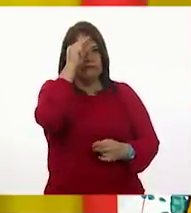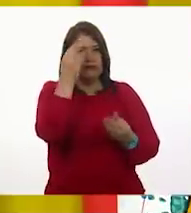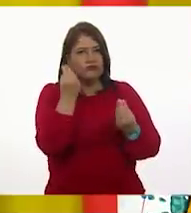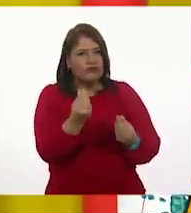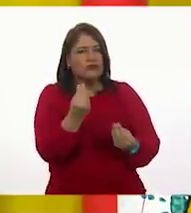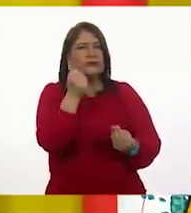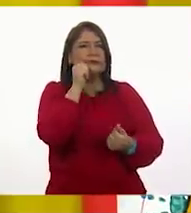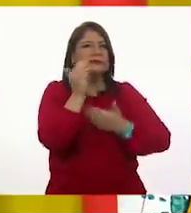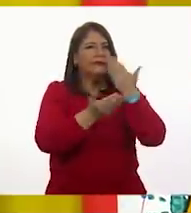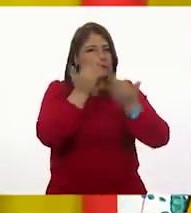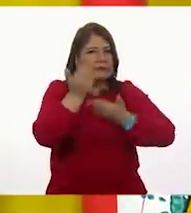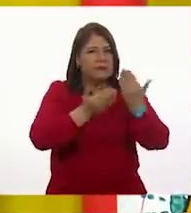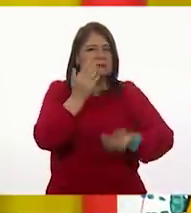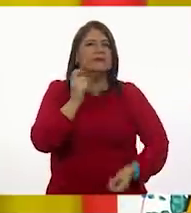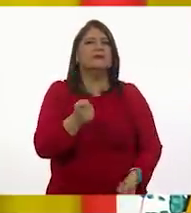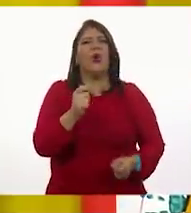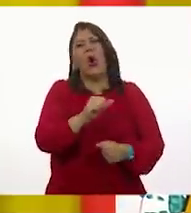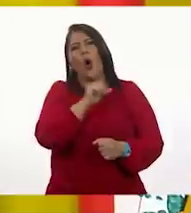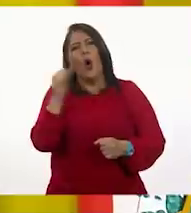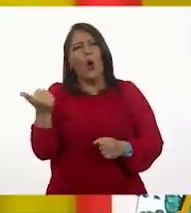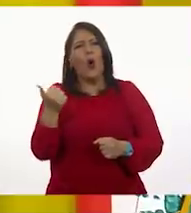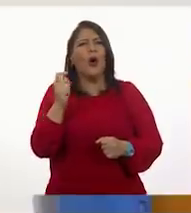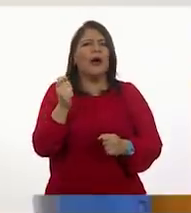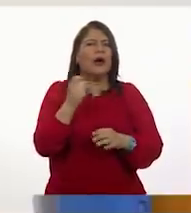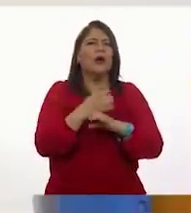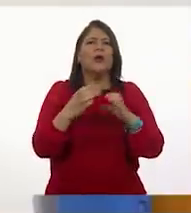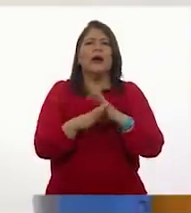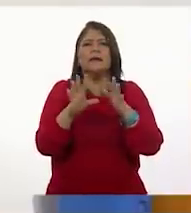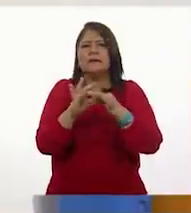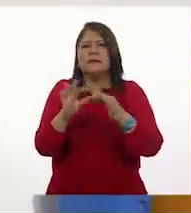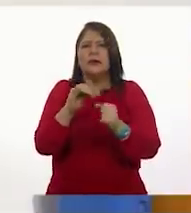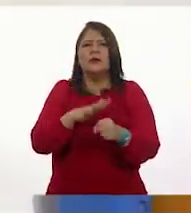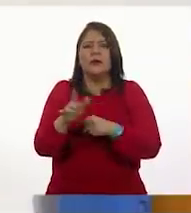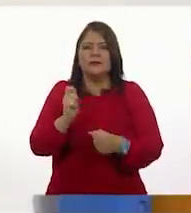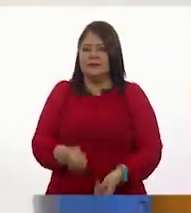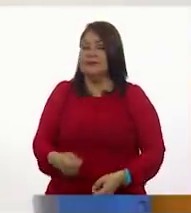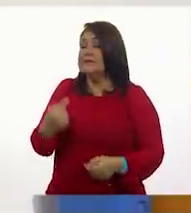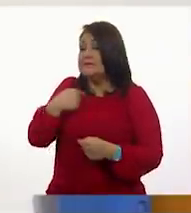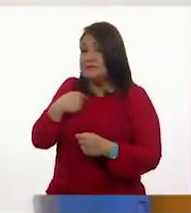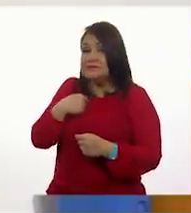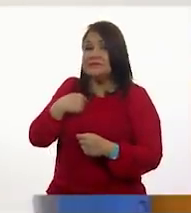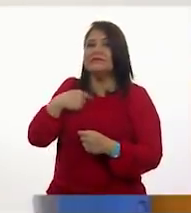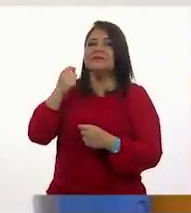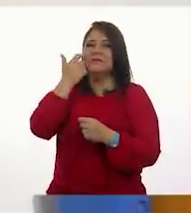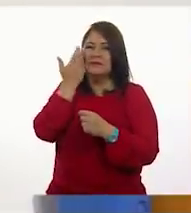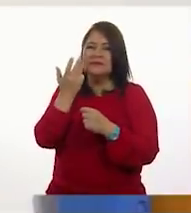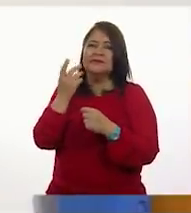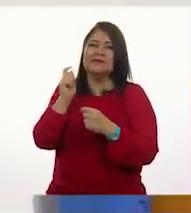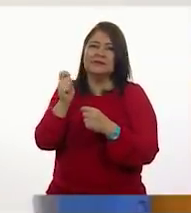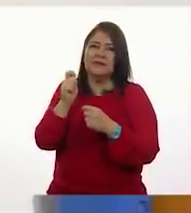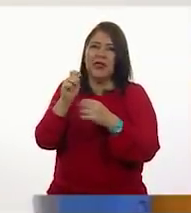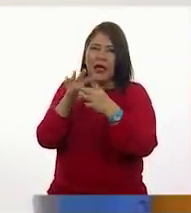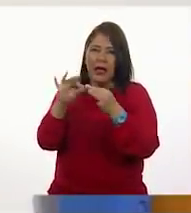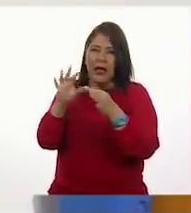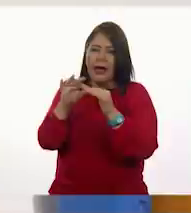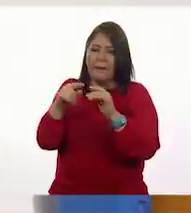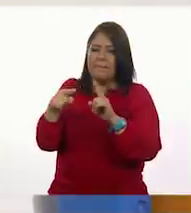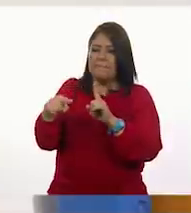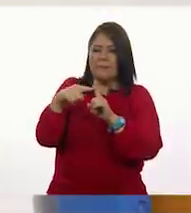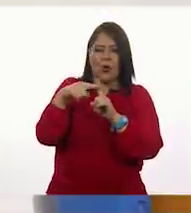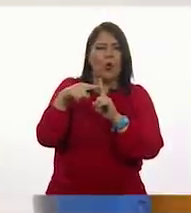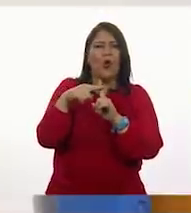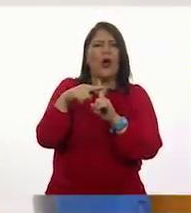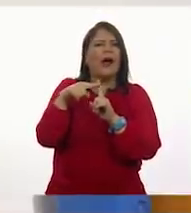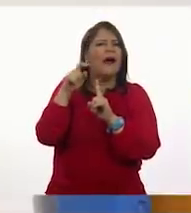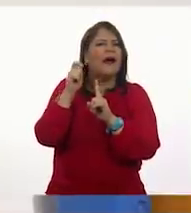tan estudioso. ¿Qué más nos pudieras decir, Oscar? Bueno, a mí me gustaría comentar que los impactos positivos son